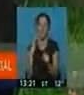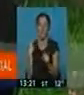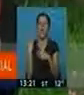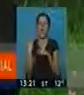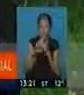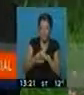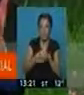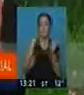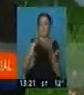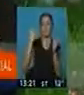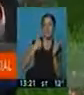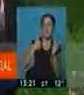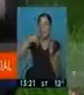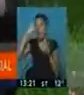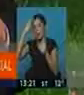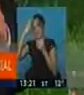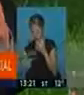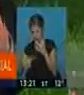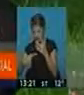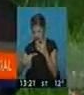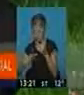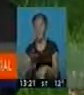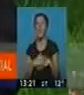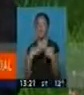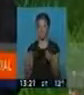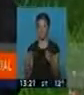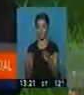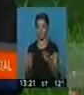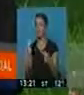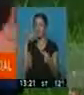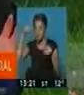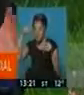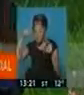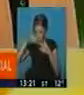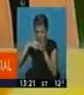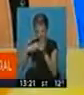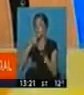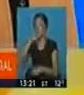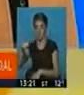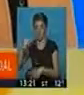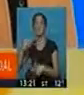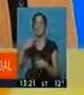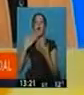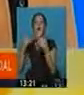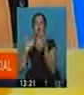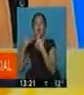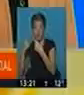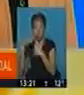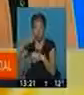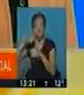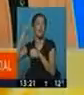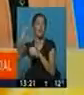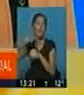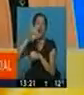Uruguay. ¿Cuál es la diferencia de fondo? Un acuerdo de libre comercio, un caso clásico es el NAFTA entre Estados Unidos, México, sí, y Canadá, o la Alianza